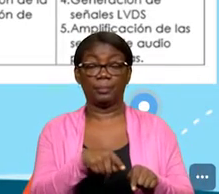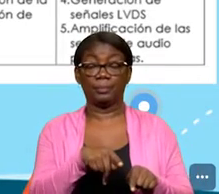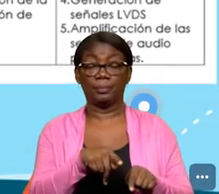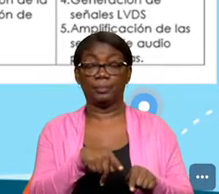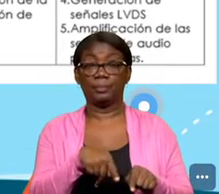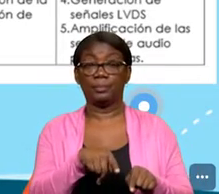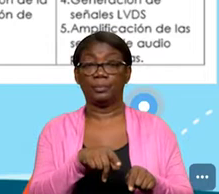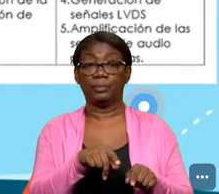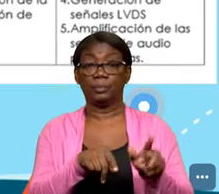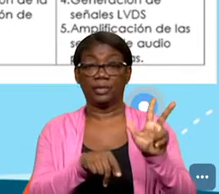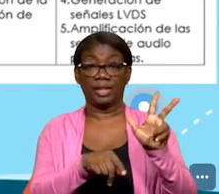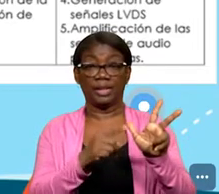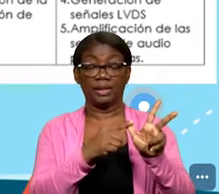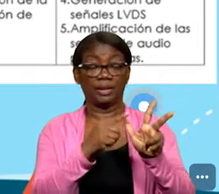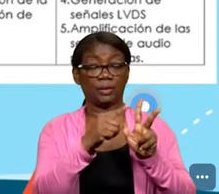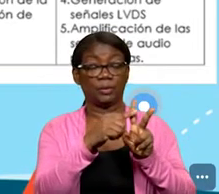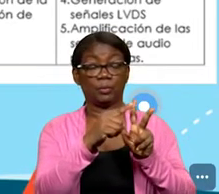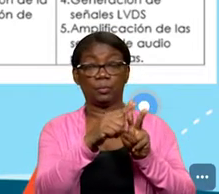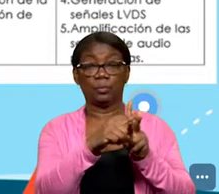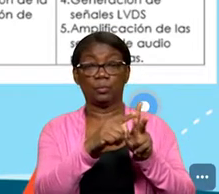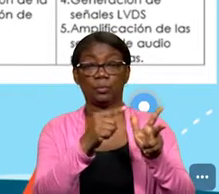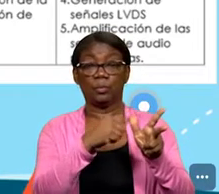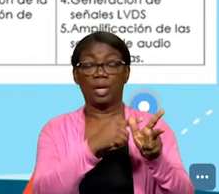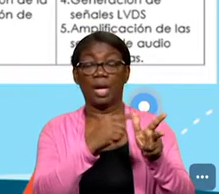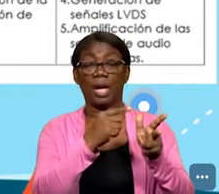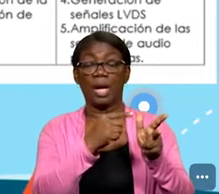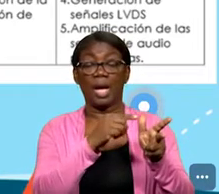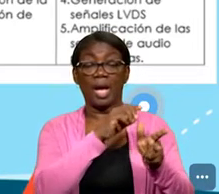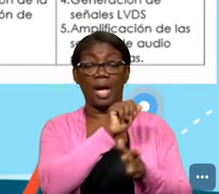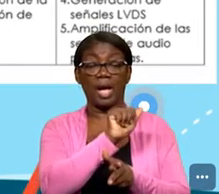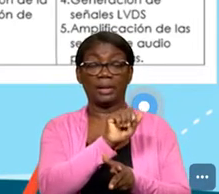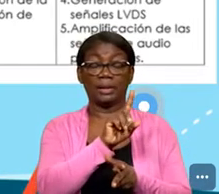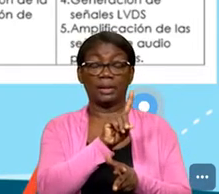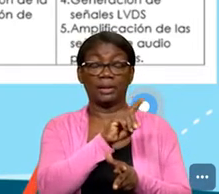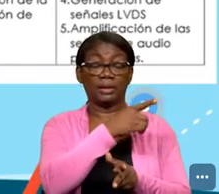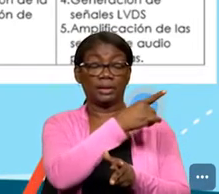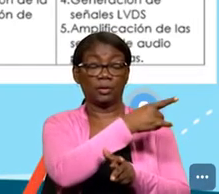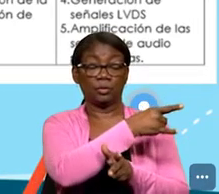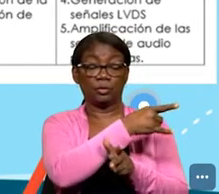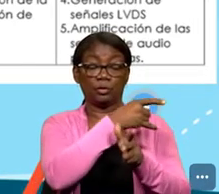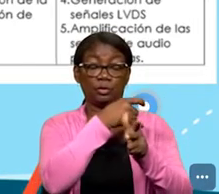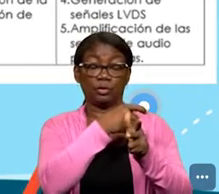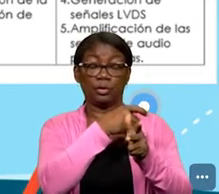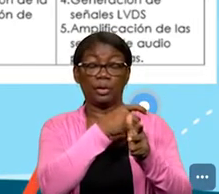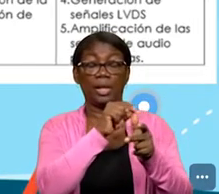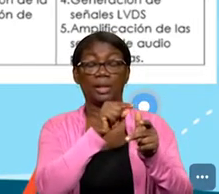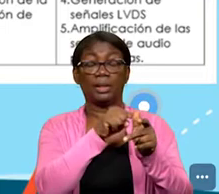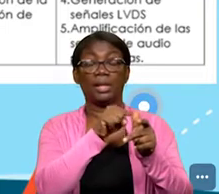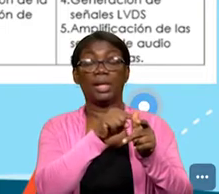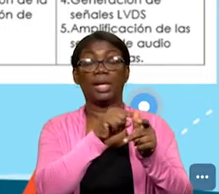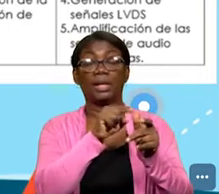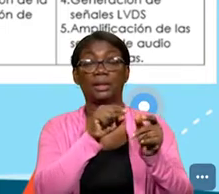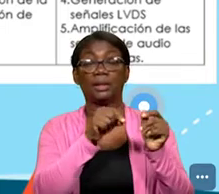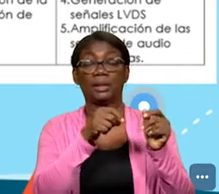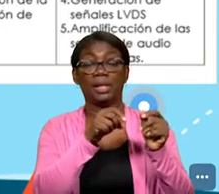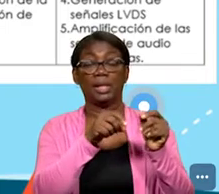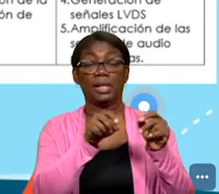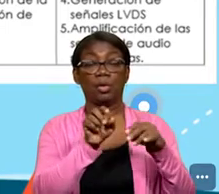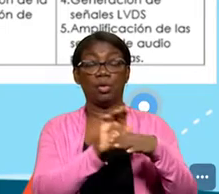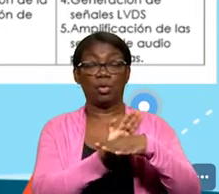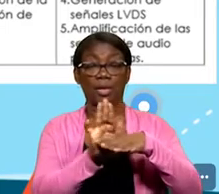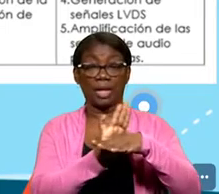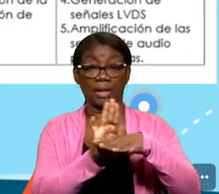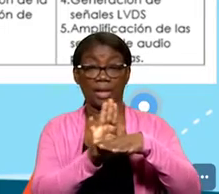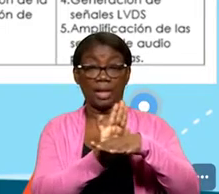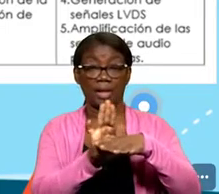3 procesos que se da. Proceso de adquisición de la señal, de selección de la señal o de los canales,